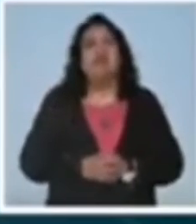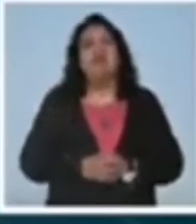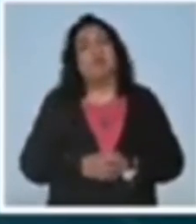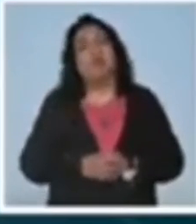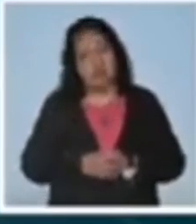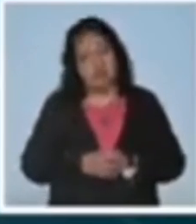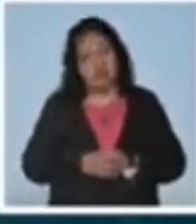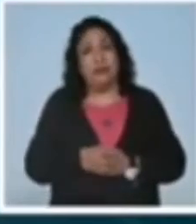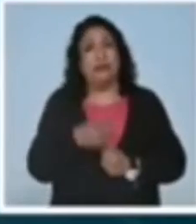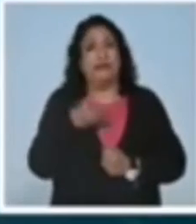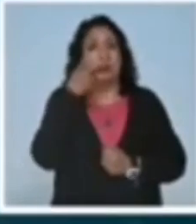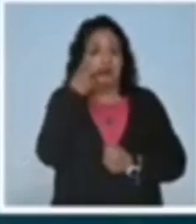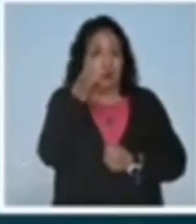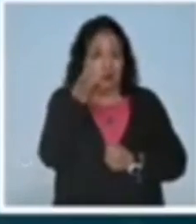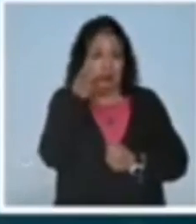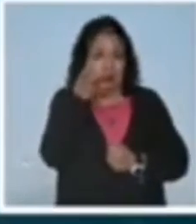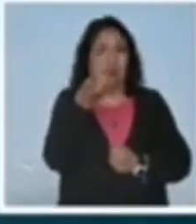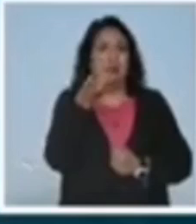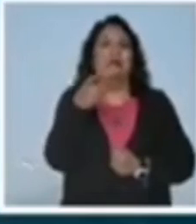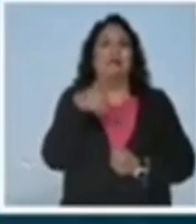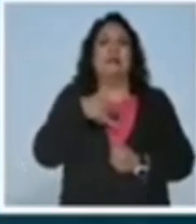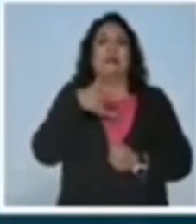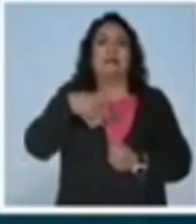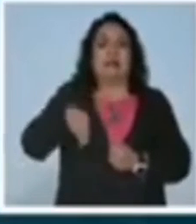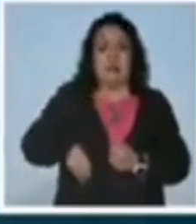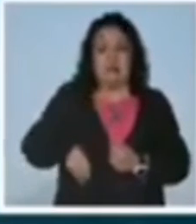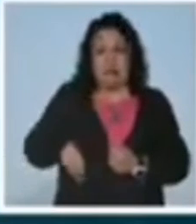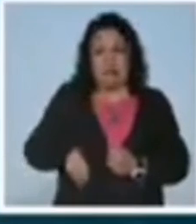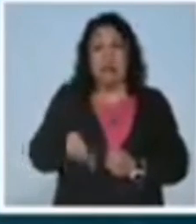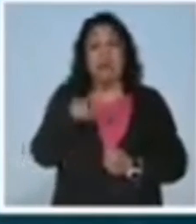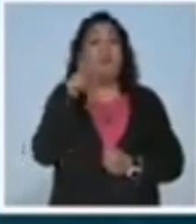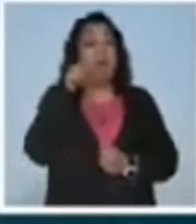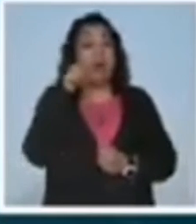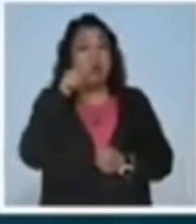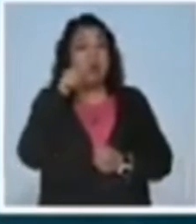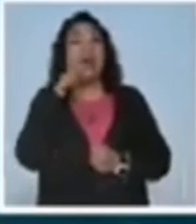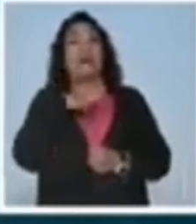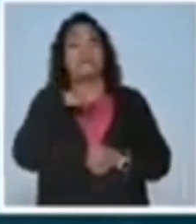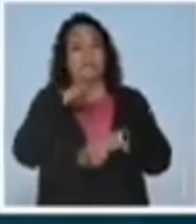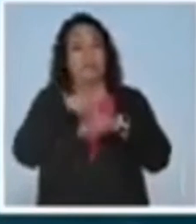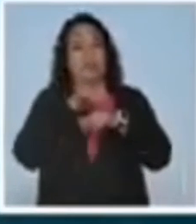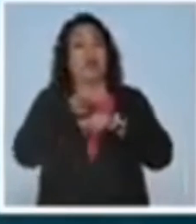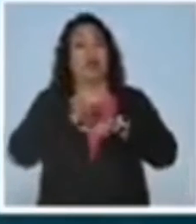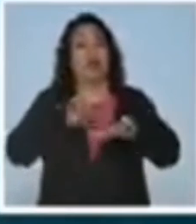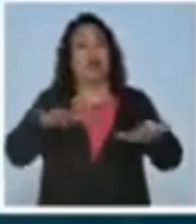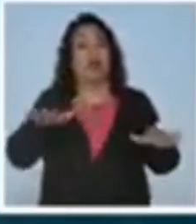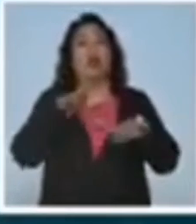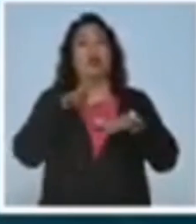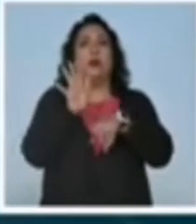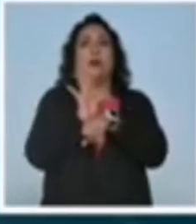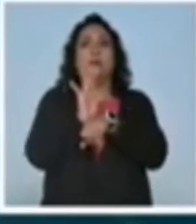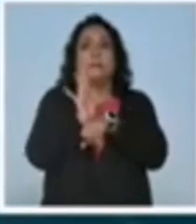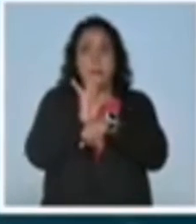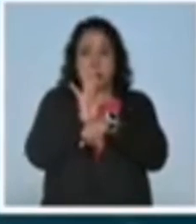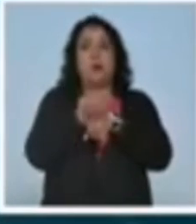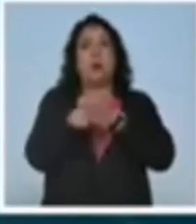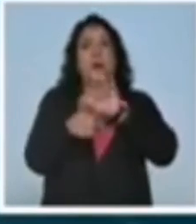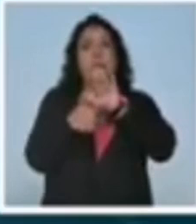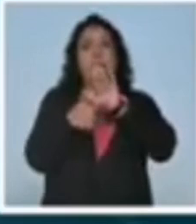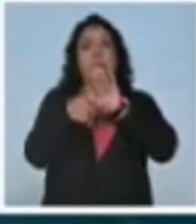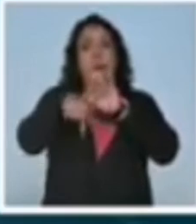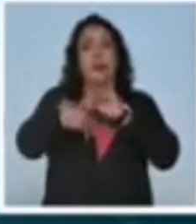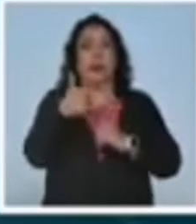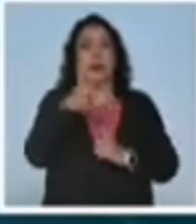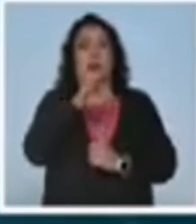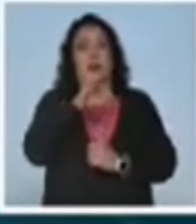Entonces, esa es la parte de la culpa. El día de mañana les tendremos más información de las películas que se están presentando en el